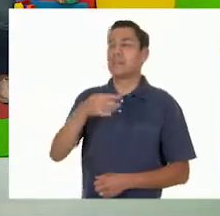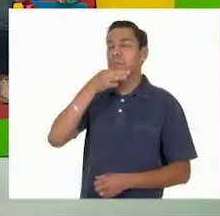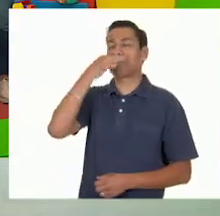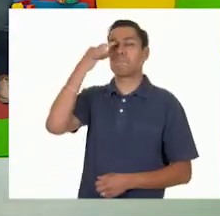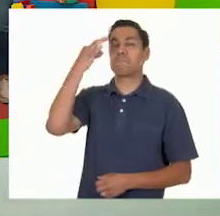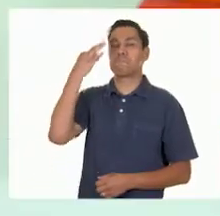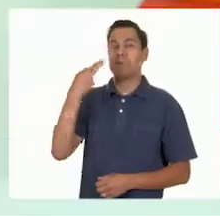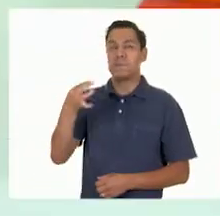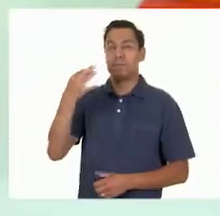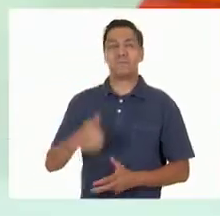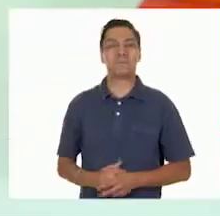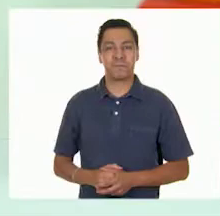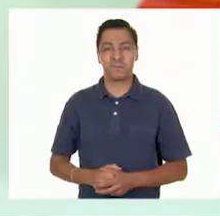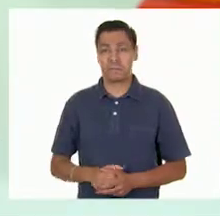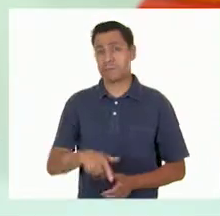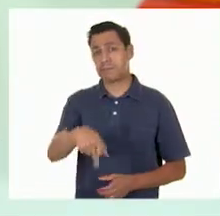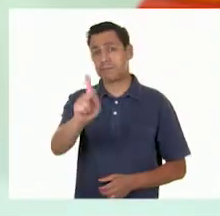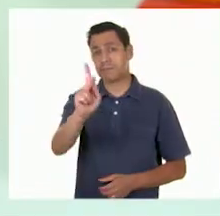delicioso